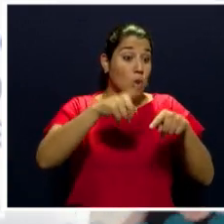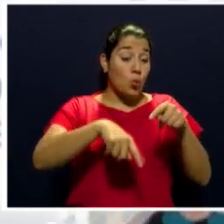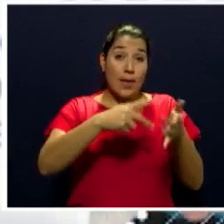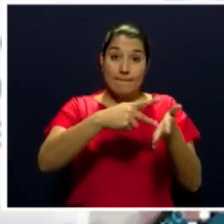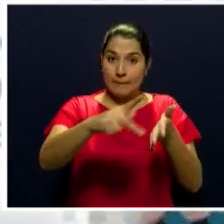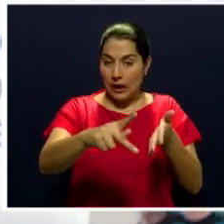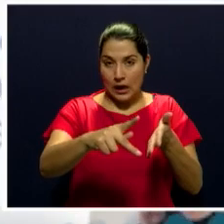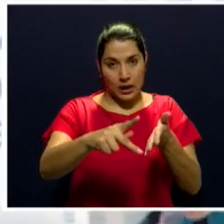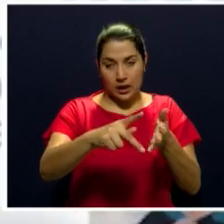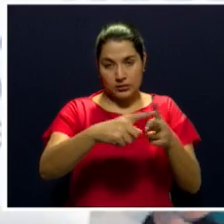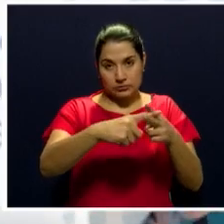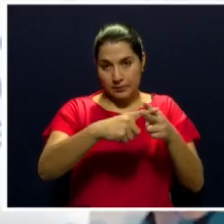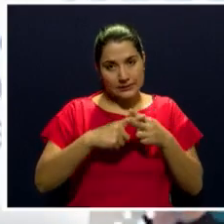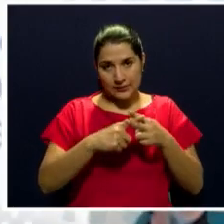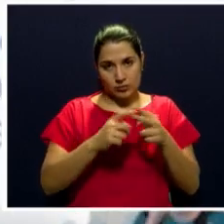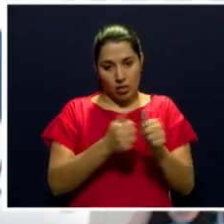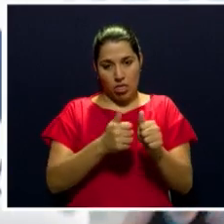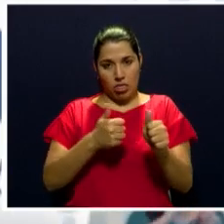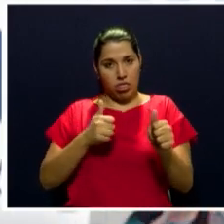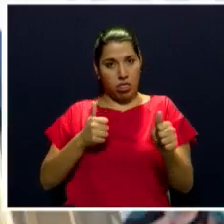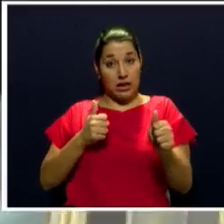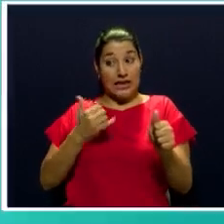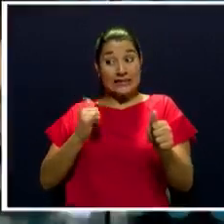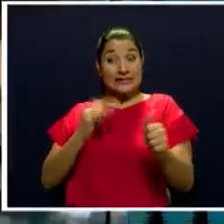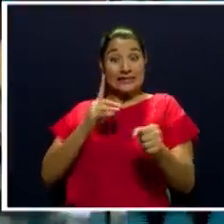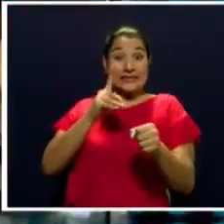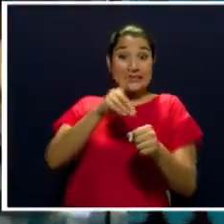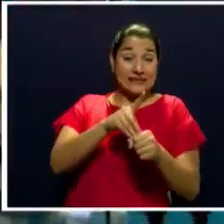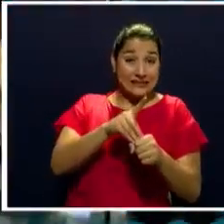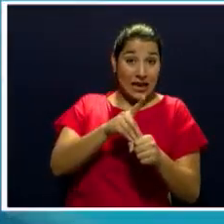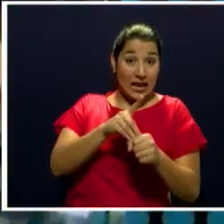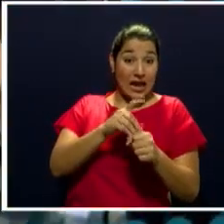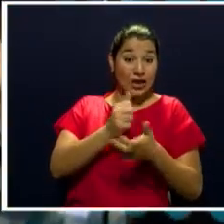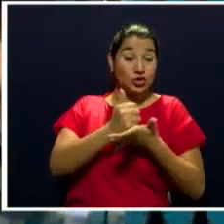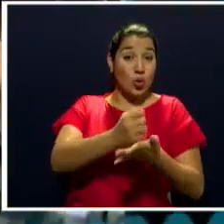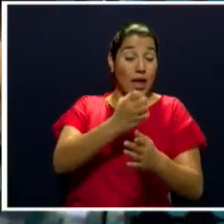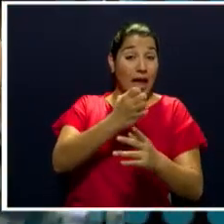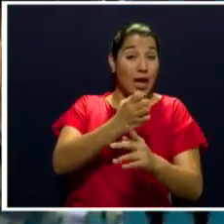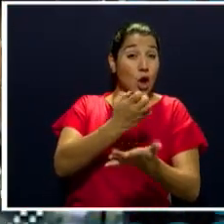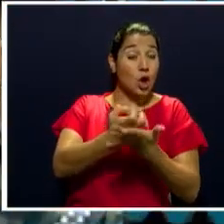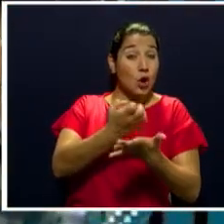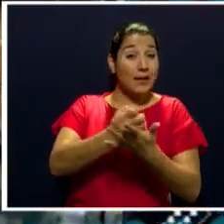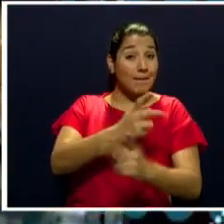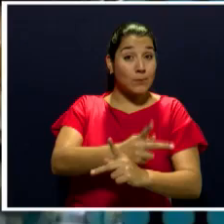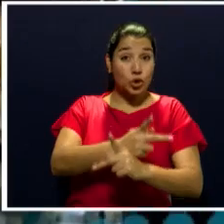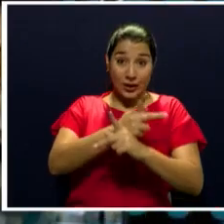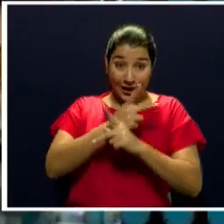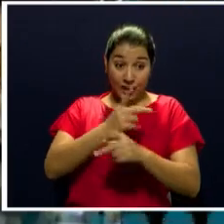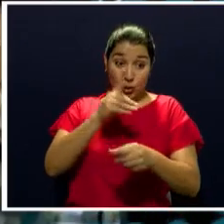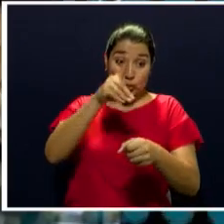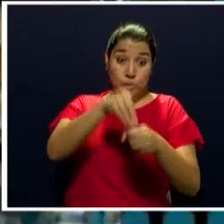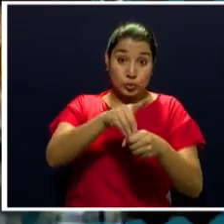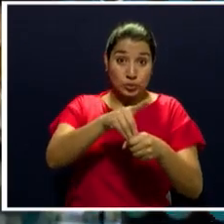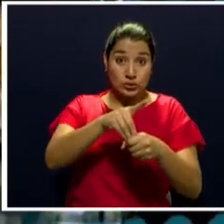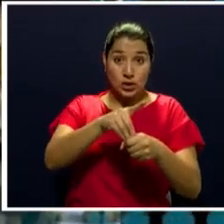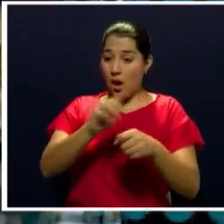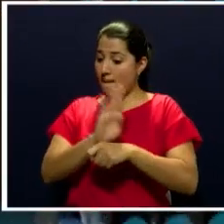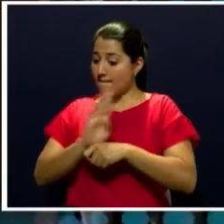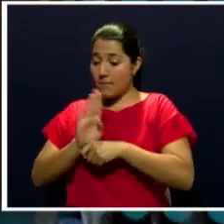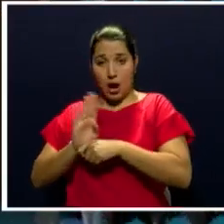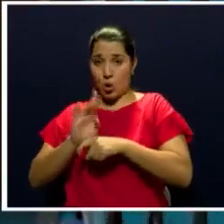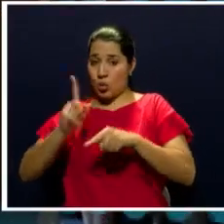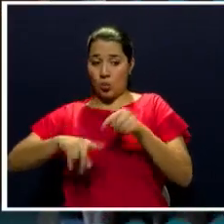pendientes. Así lo establece el Código Civil. En medio de la crisis por la pandemia, el precio del dólar bajó